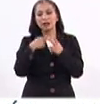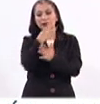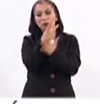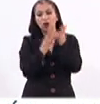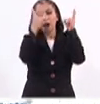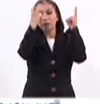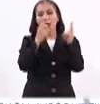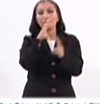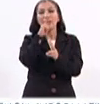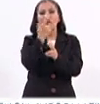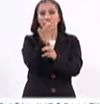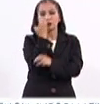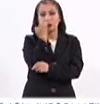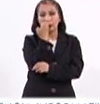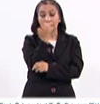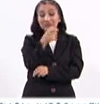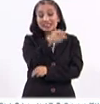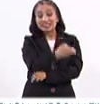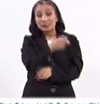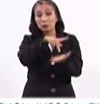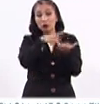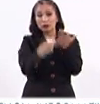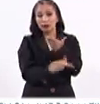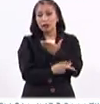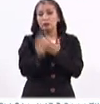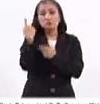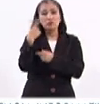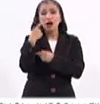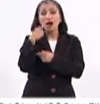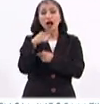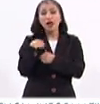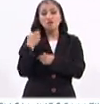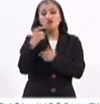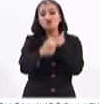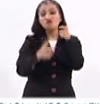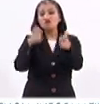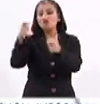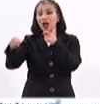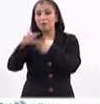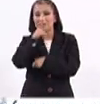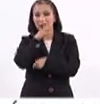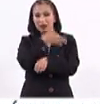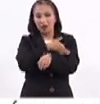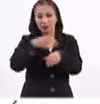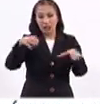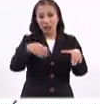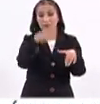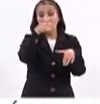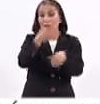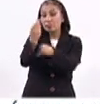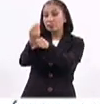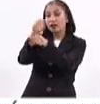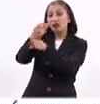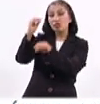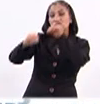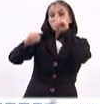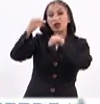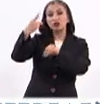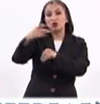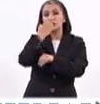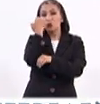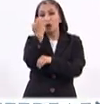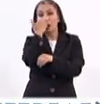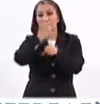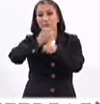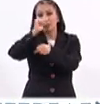el programa Mejor Escuela, proyecto que tiene como objetivo otorgar recursos a padres de familia para el mantenimiento de la